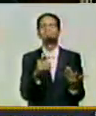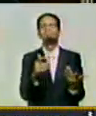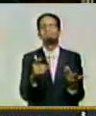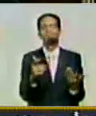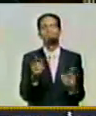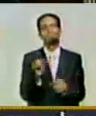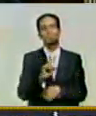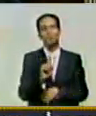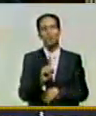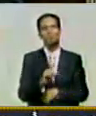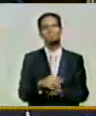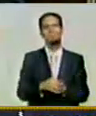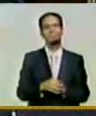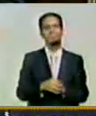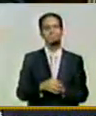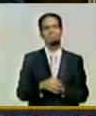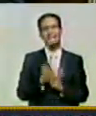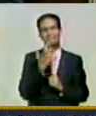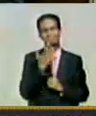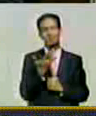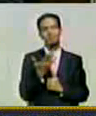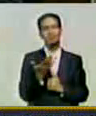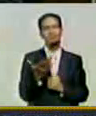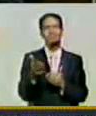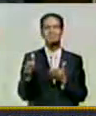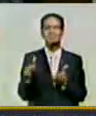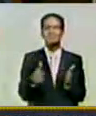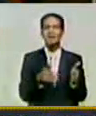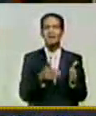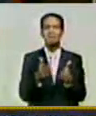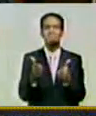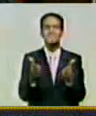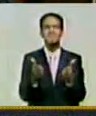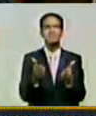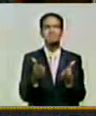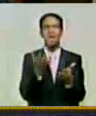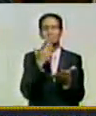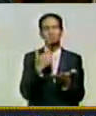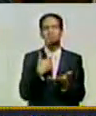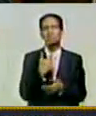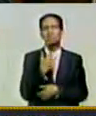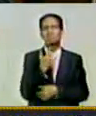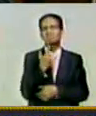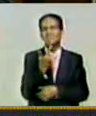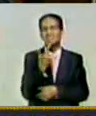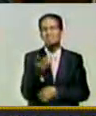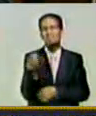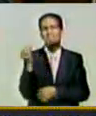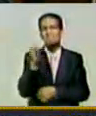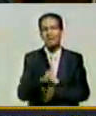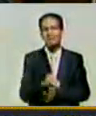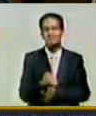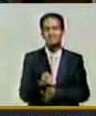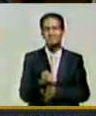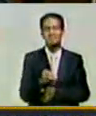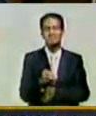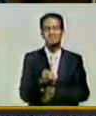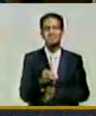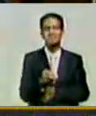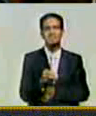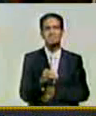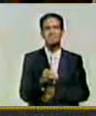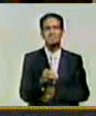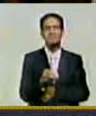sino lamentablemente por caminos que no voy hoy a calificar para no agregar más, digamos,